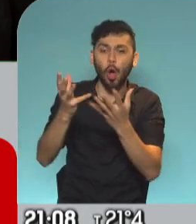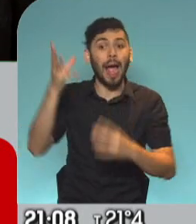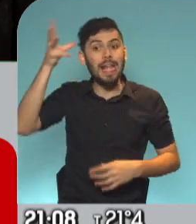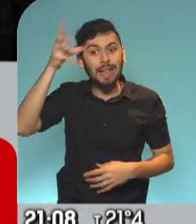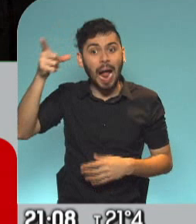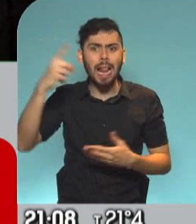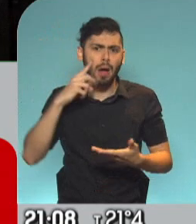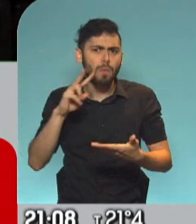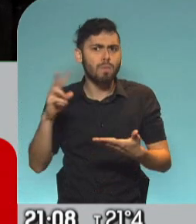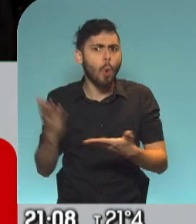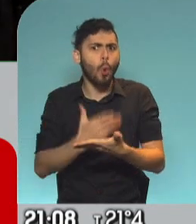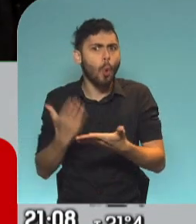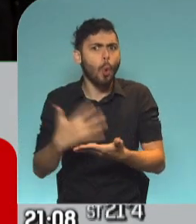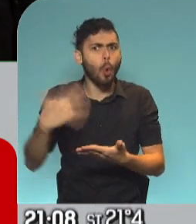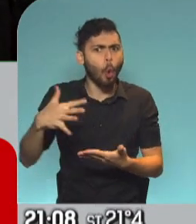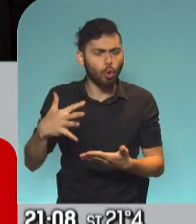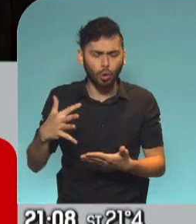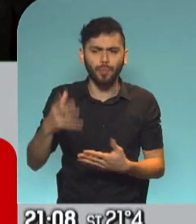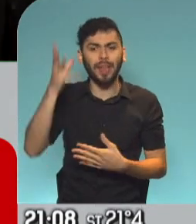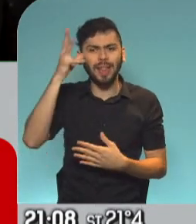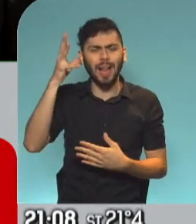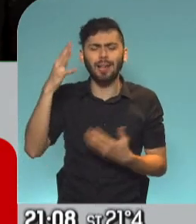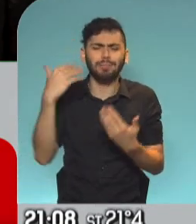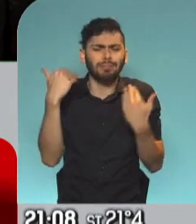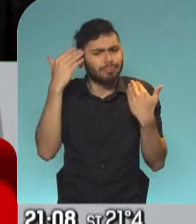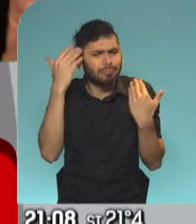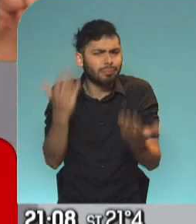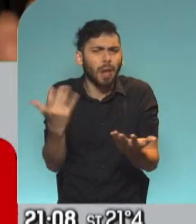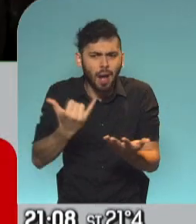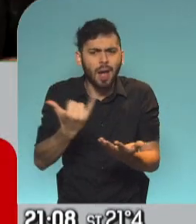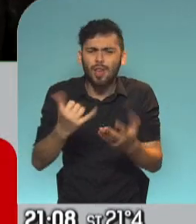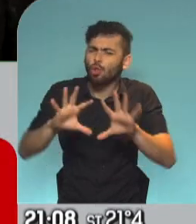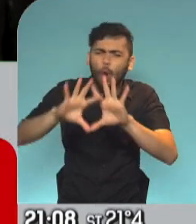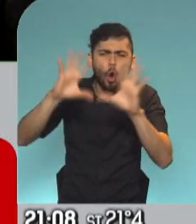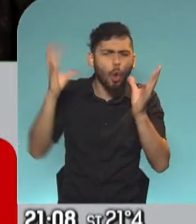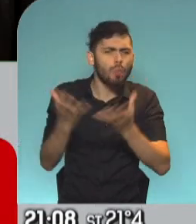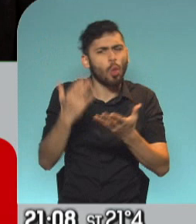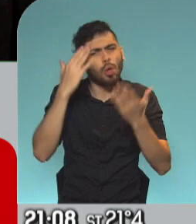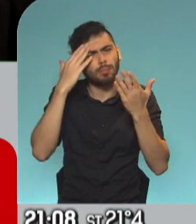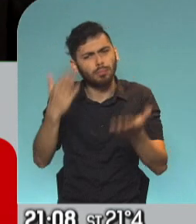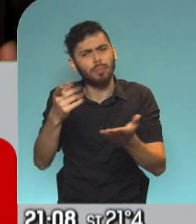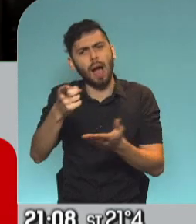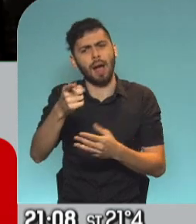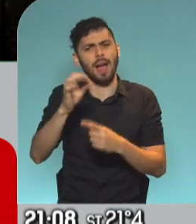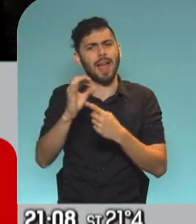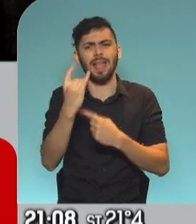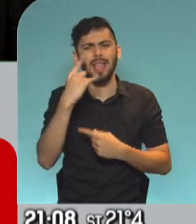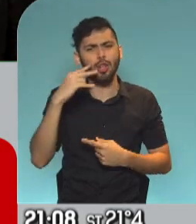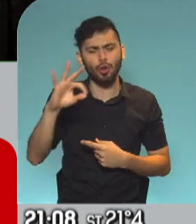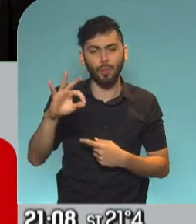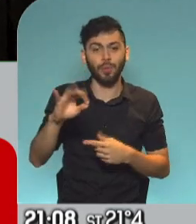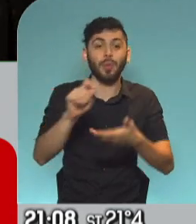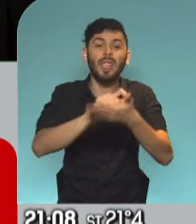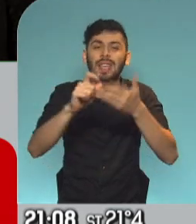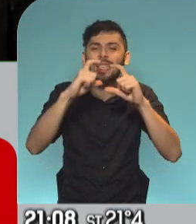Italia, abrazada en Italia. Hubo homenajes de los dibujantes en todo el mundo. Es muy importante no solo recordar y recuperar la obra, estas